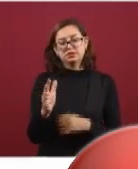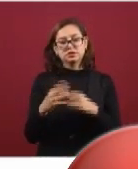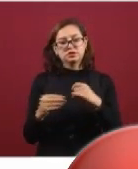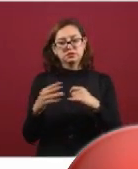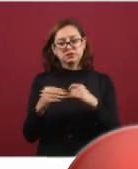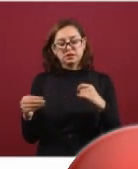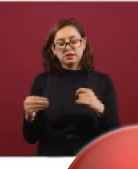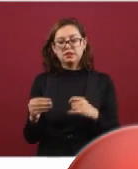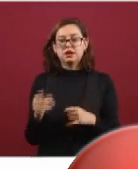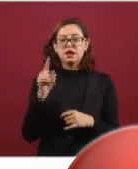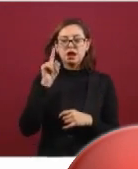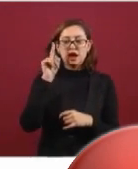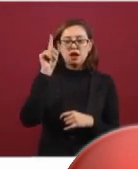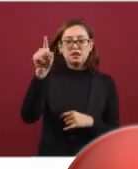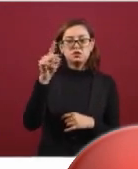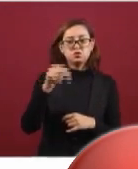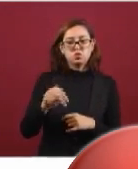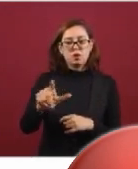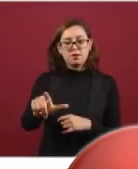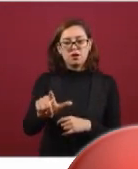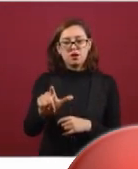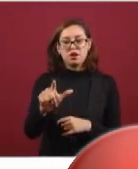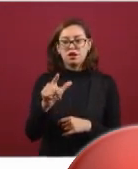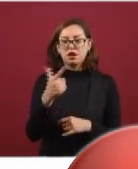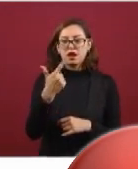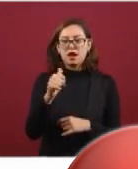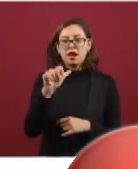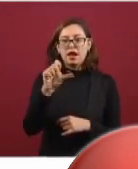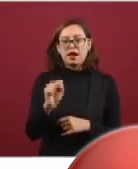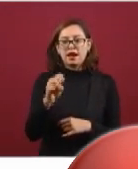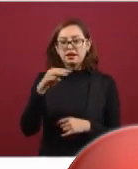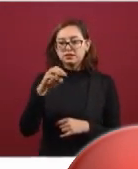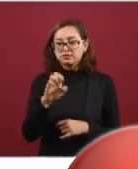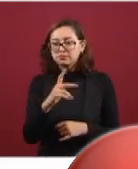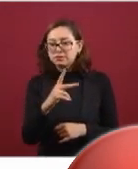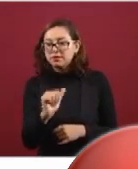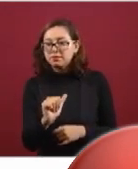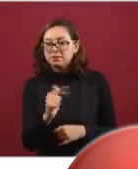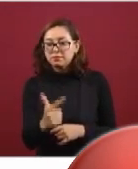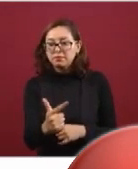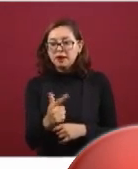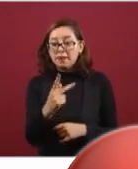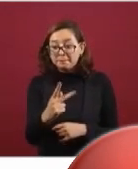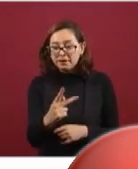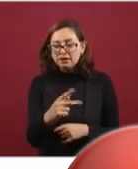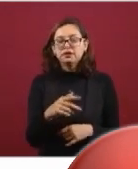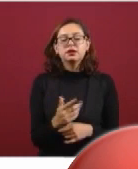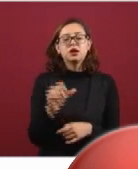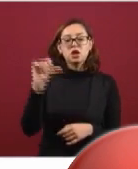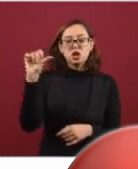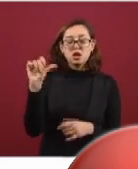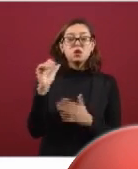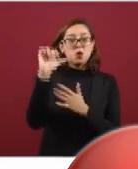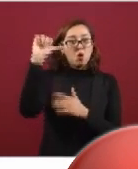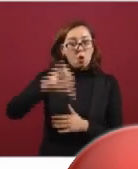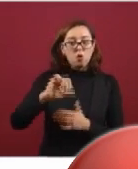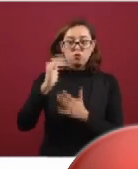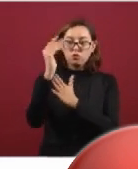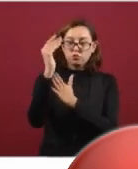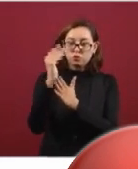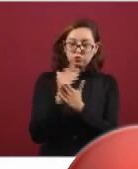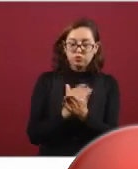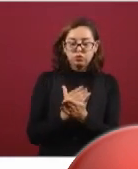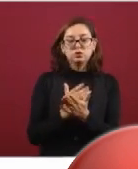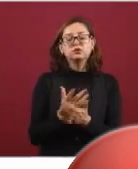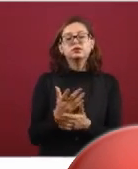7 pesos 55 centavos por litro en García, Nuevo León, comercializadora de gas Mepar. Y hubo una baja significativa esta semana en el precio del